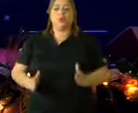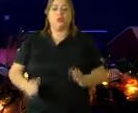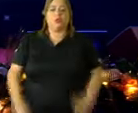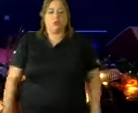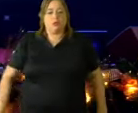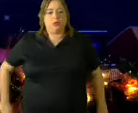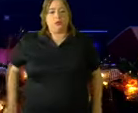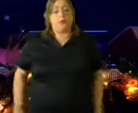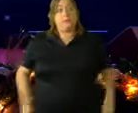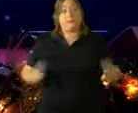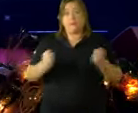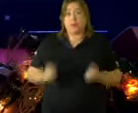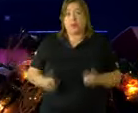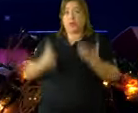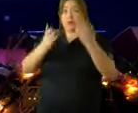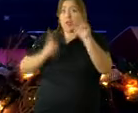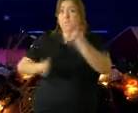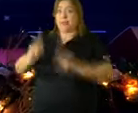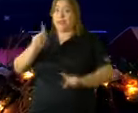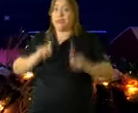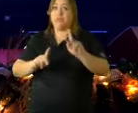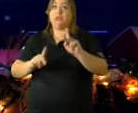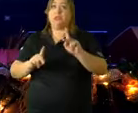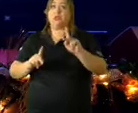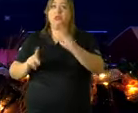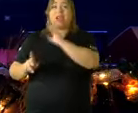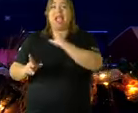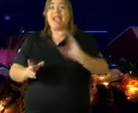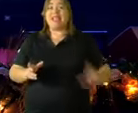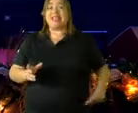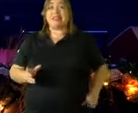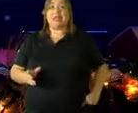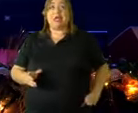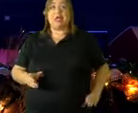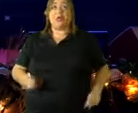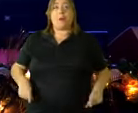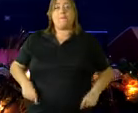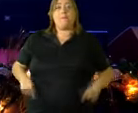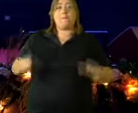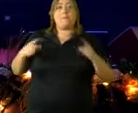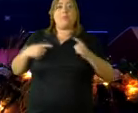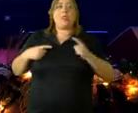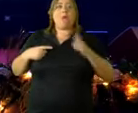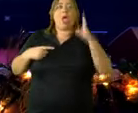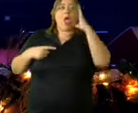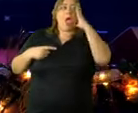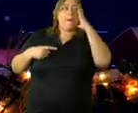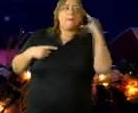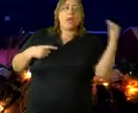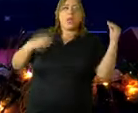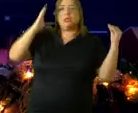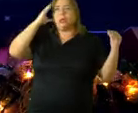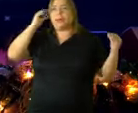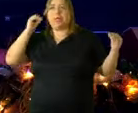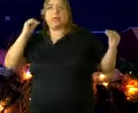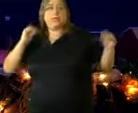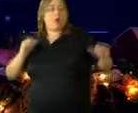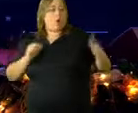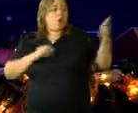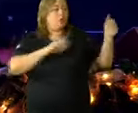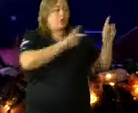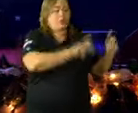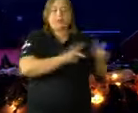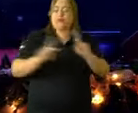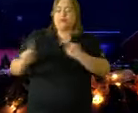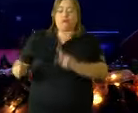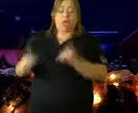Muchos creyentes viven una cristiandad a expensa de las experiencias de otros. Llegó la hora de que cada